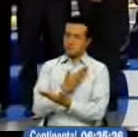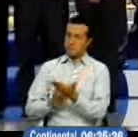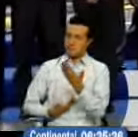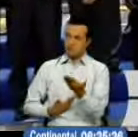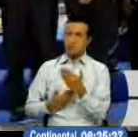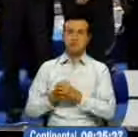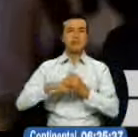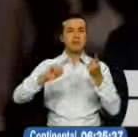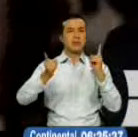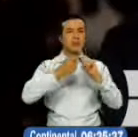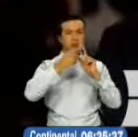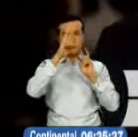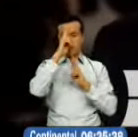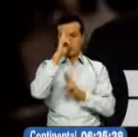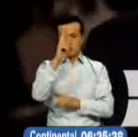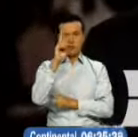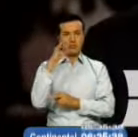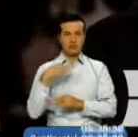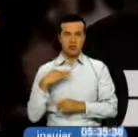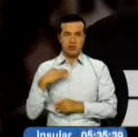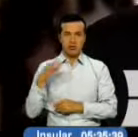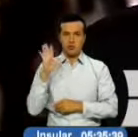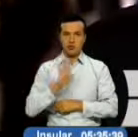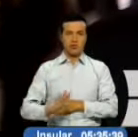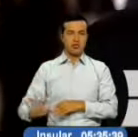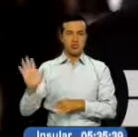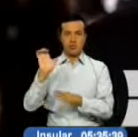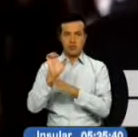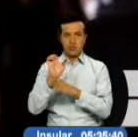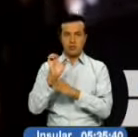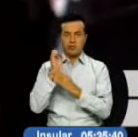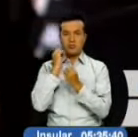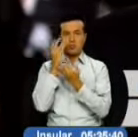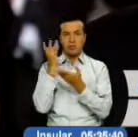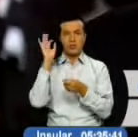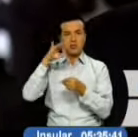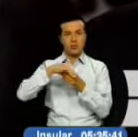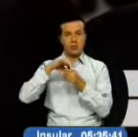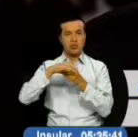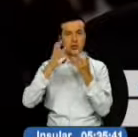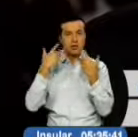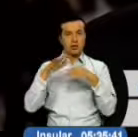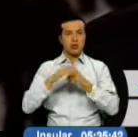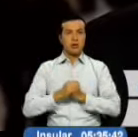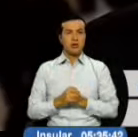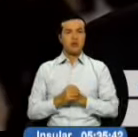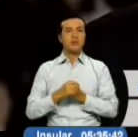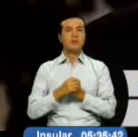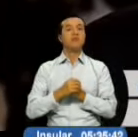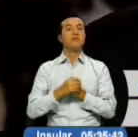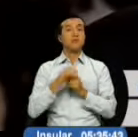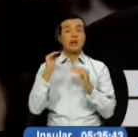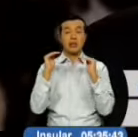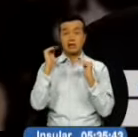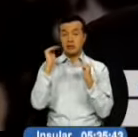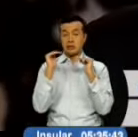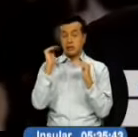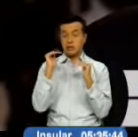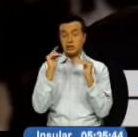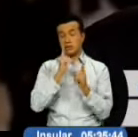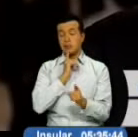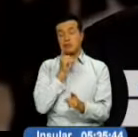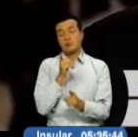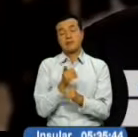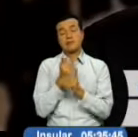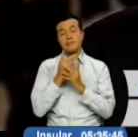En primer lugar, respetar la voluntad del pueblo ecuatoriano expresada en las urnas. Fue una elección muy cerrada y